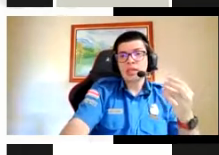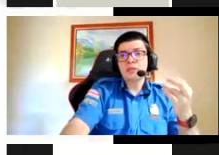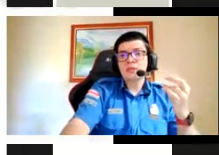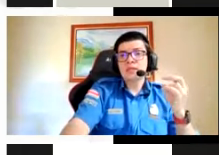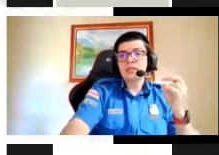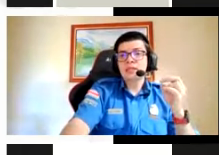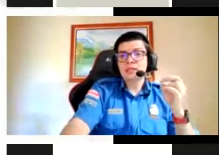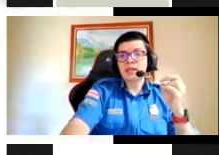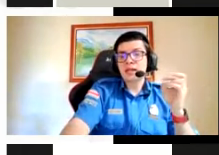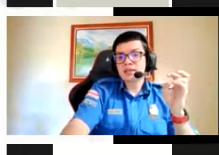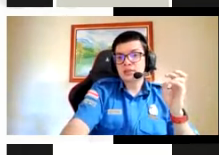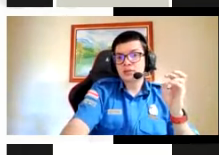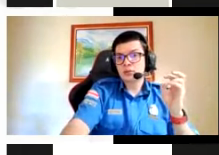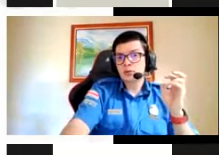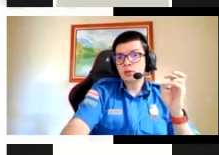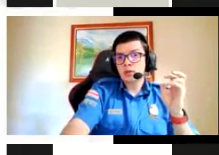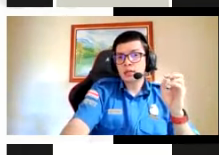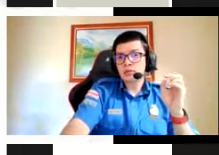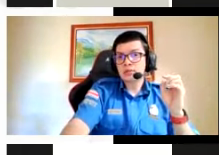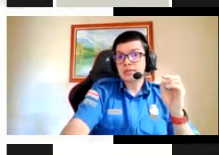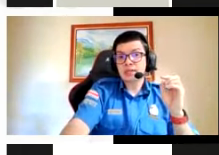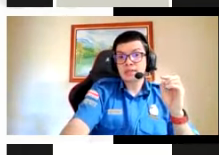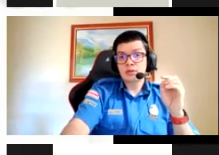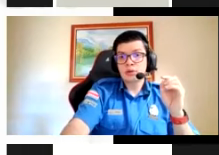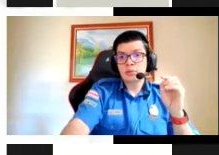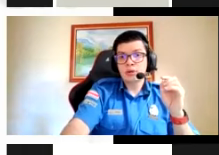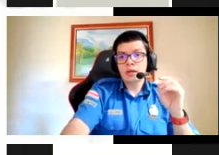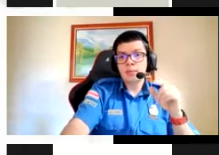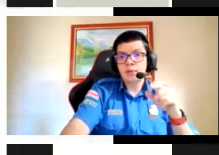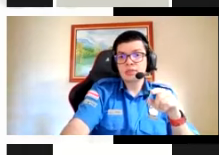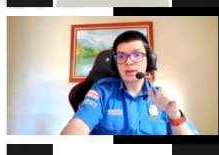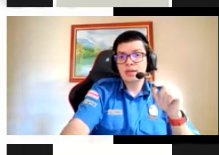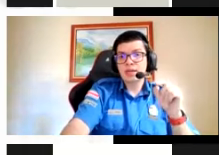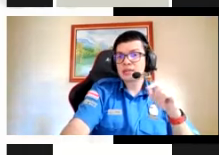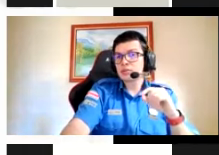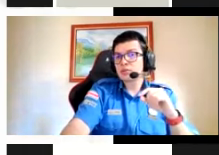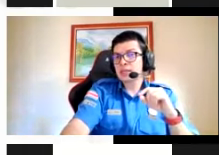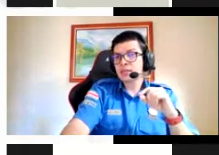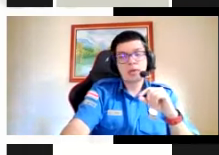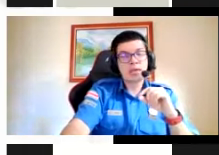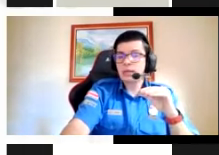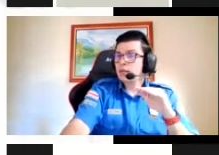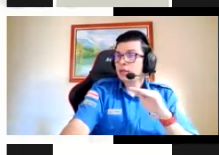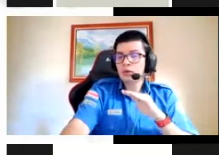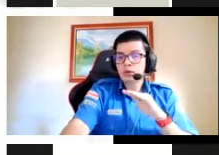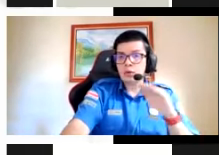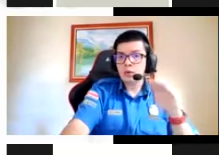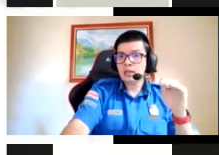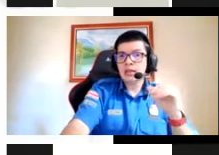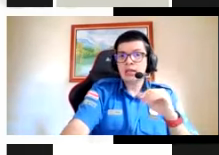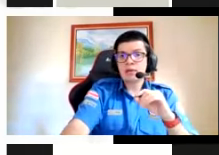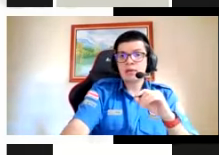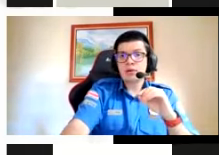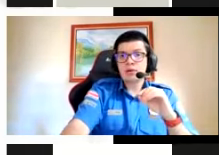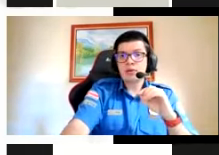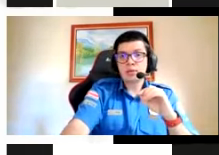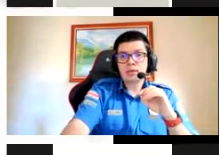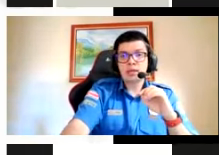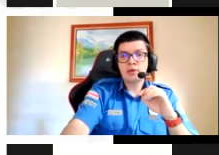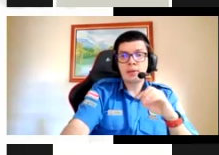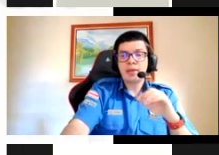tiene deficiencias claras en su instalación. Por ejemplo, esa manguera que está utilizando ahí no tiene nada que ver con